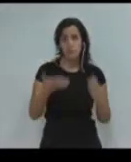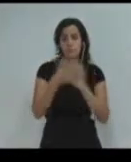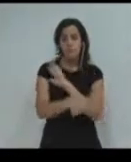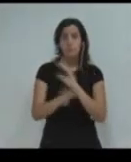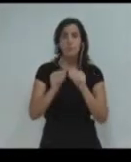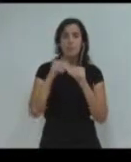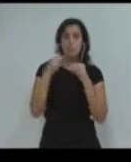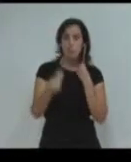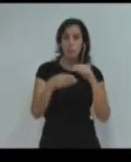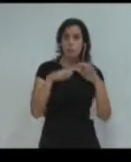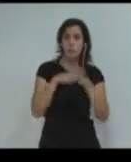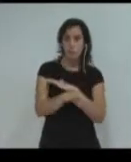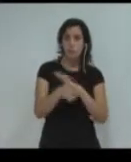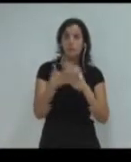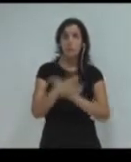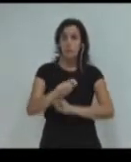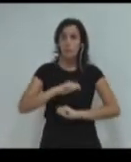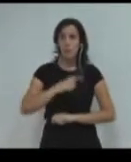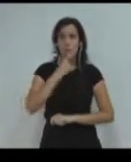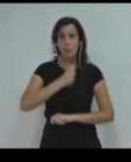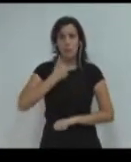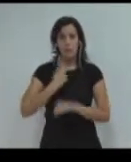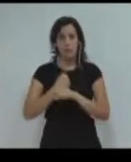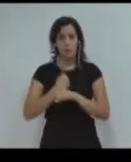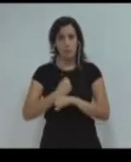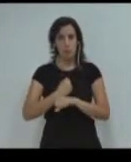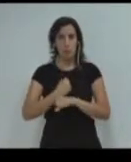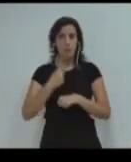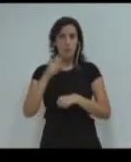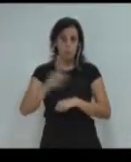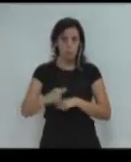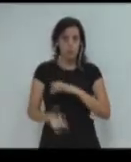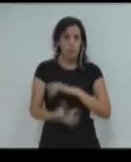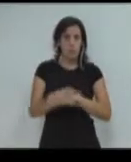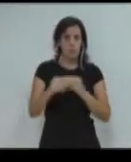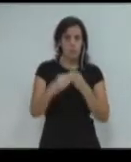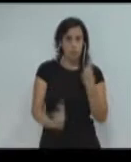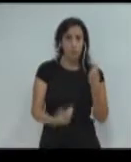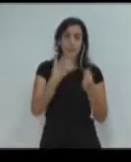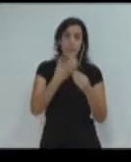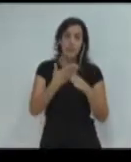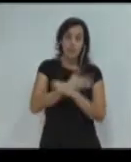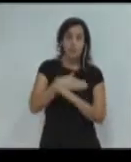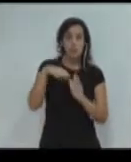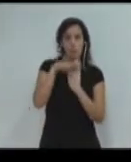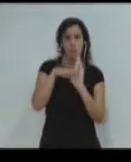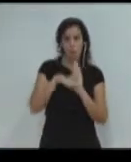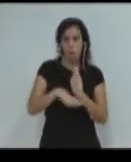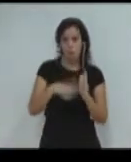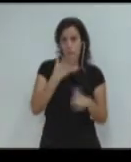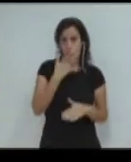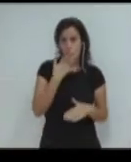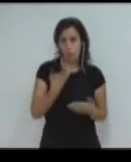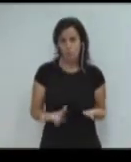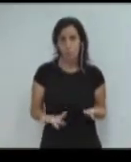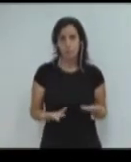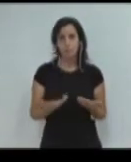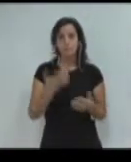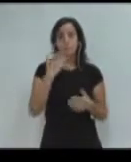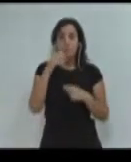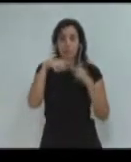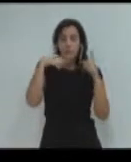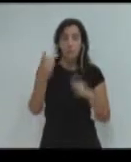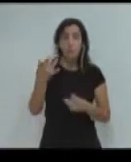documento accesible te facilita el trabajo al que lo está generando. Si aprendes unas determinadas pautas, Sí. ¿no? Porque si tú luego haces